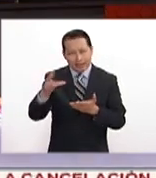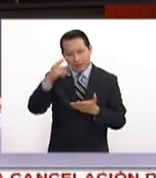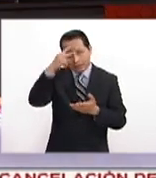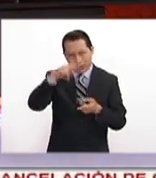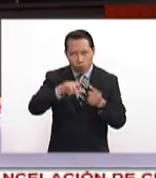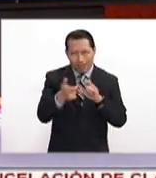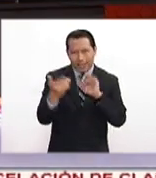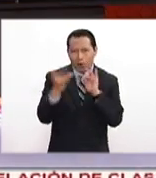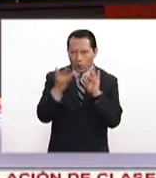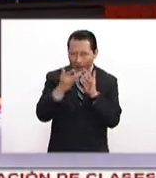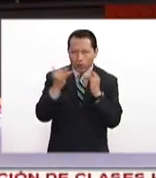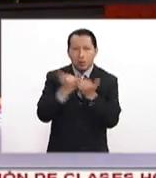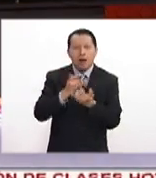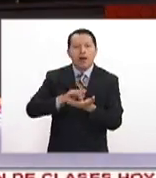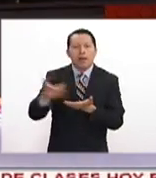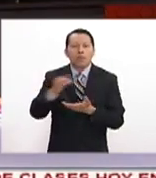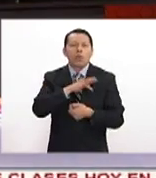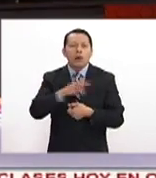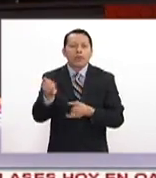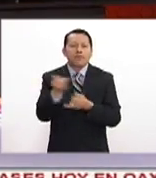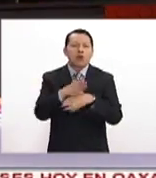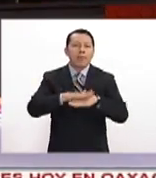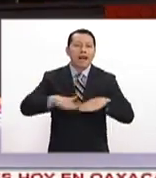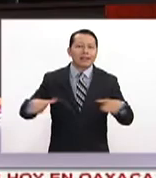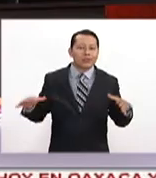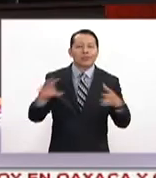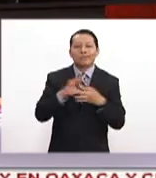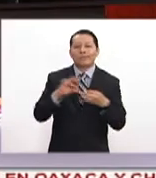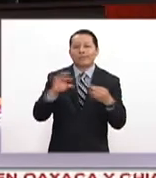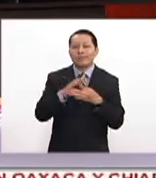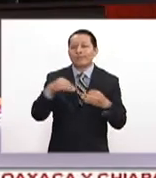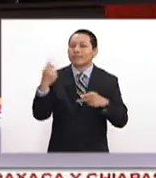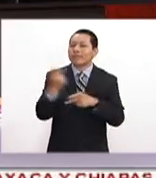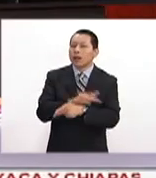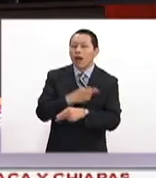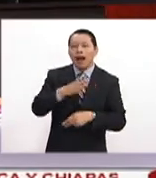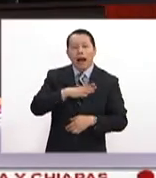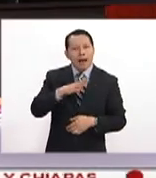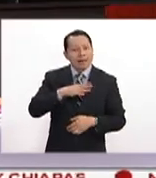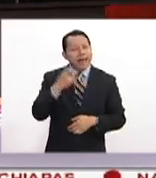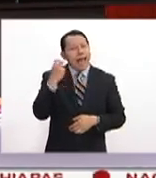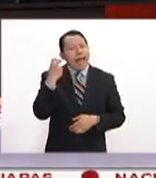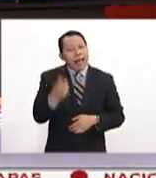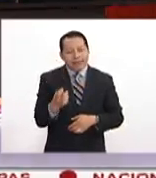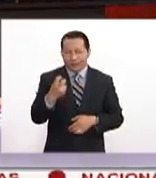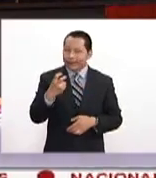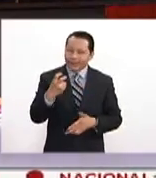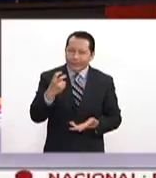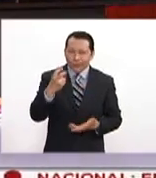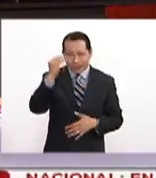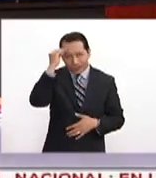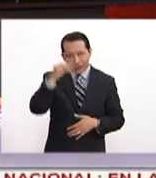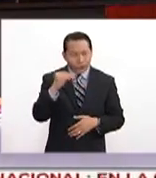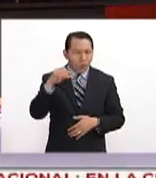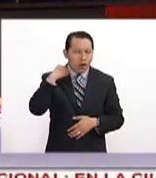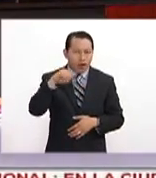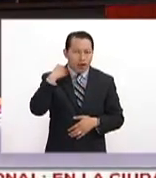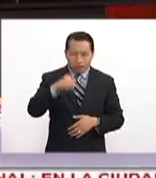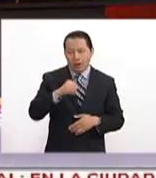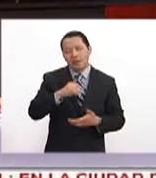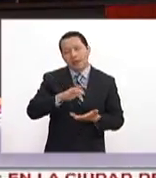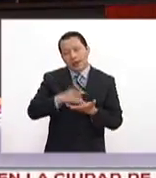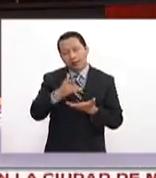México al Día y por supuesto darnos información de lo que se está viviendo con esta tragedia allá en Oaxaca. Un abrazo